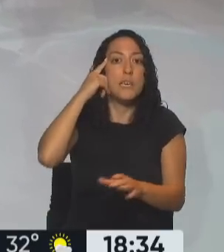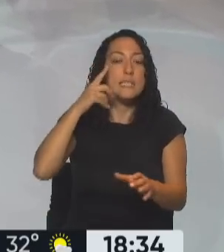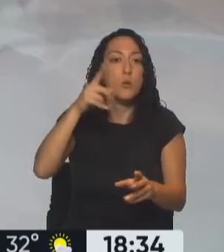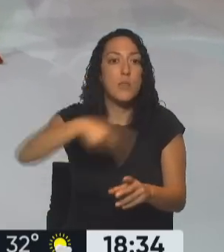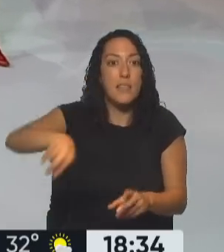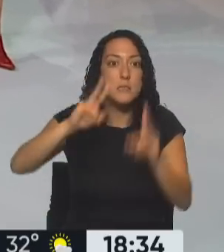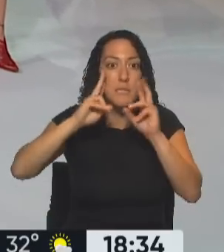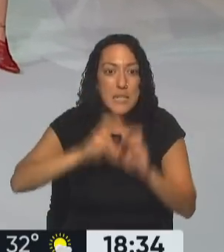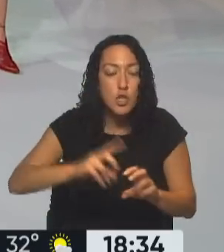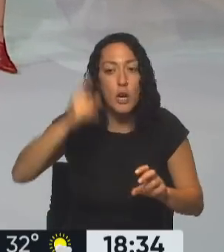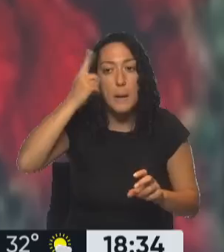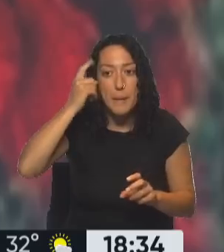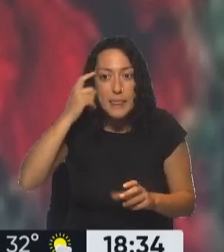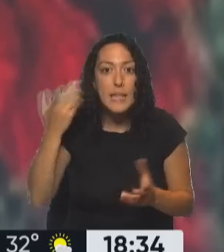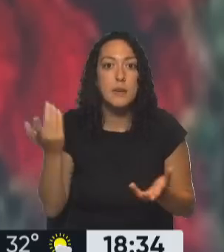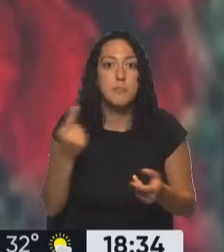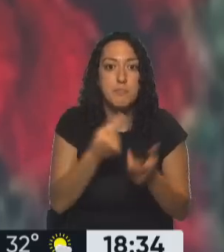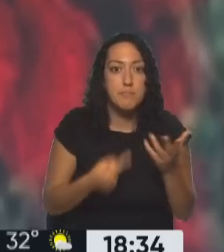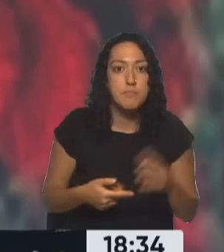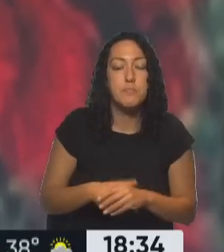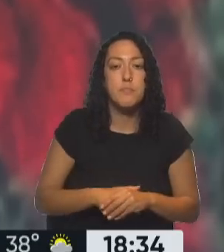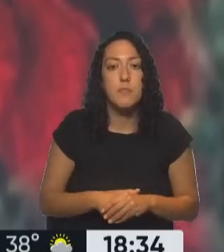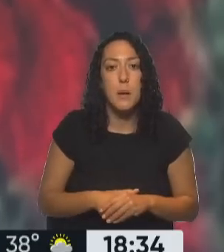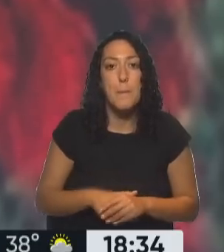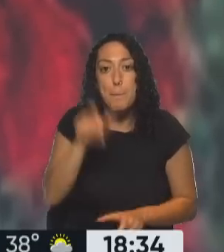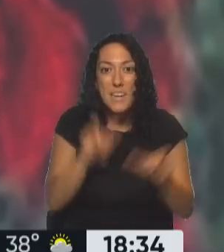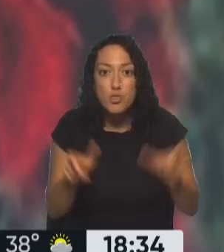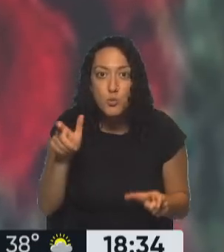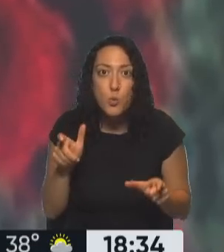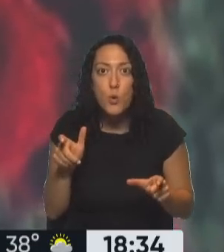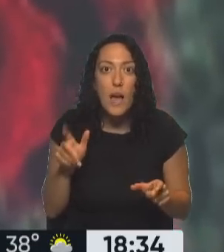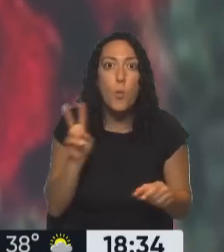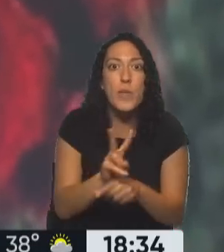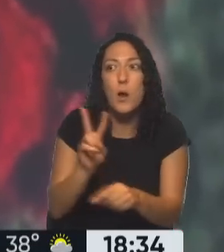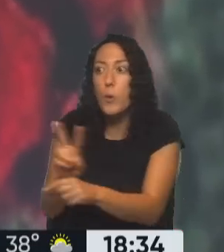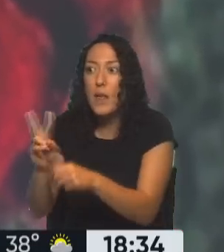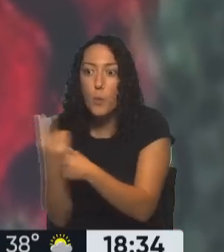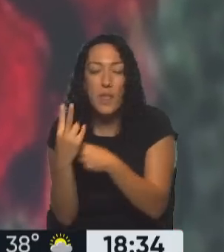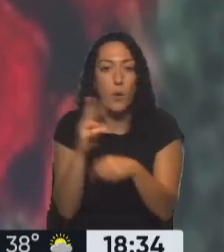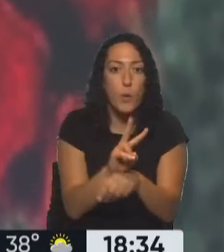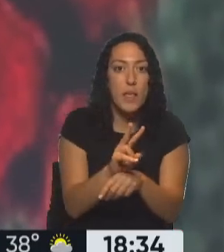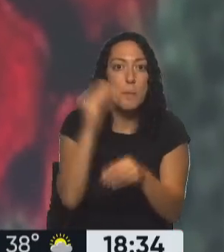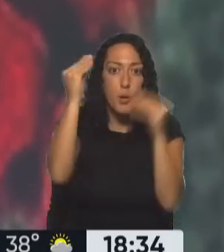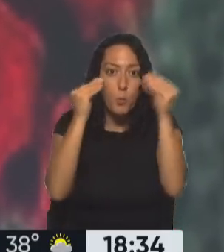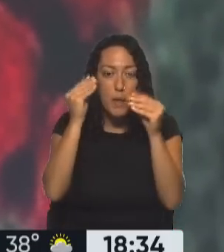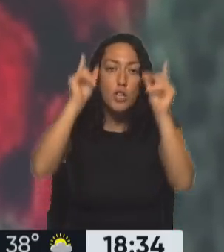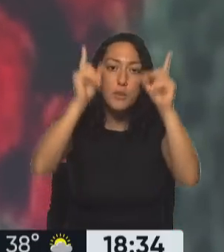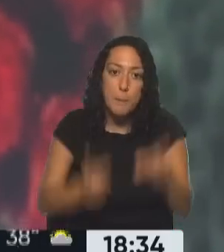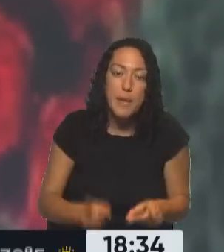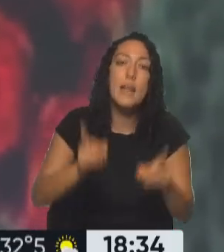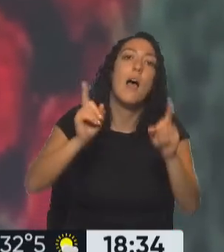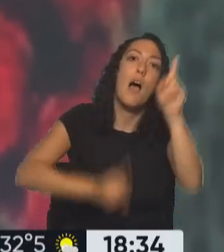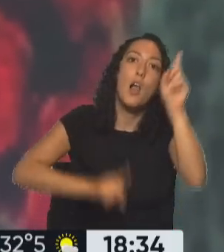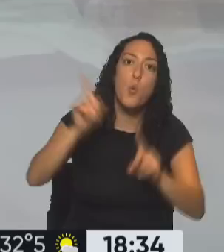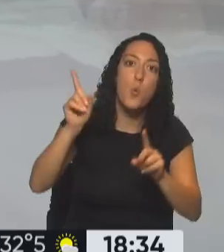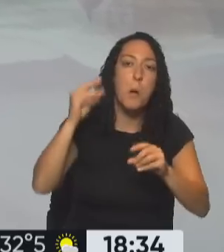aprendían y demás. Sí, pero como uno buena gente y gente que se preocupó por el prójimo, sí. Estaban también aquellos